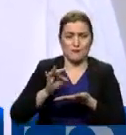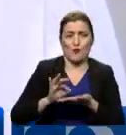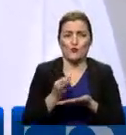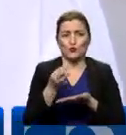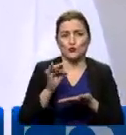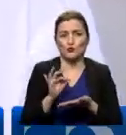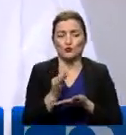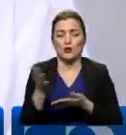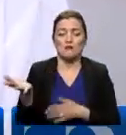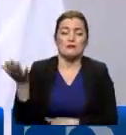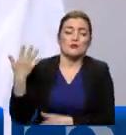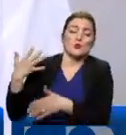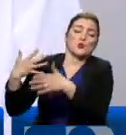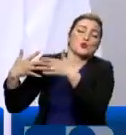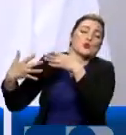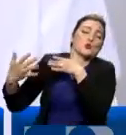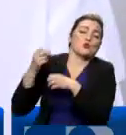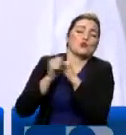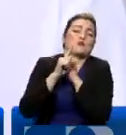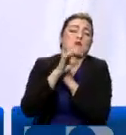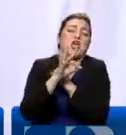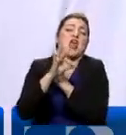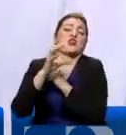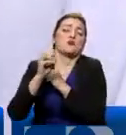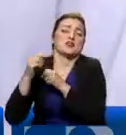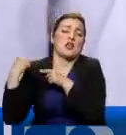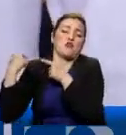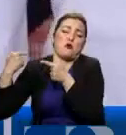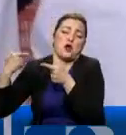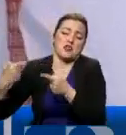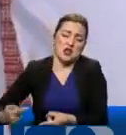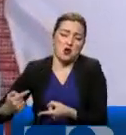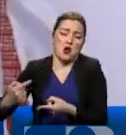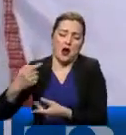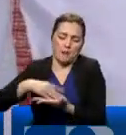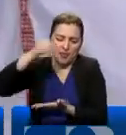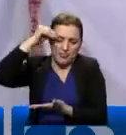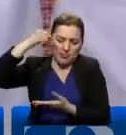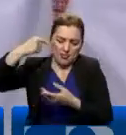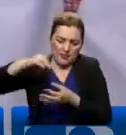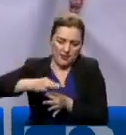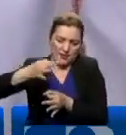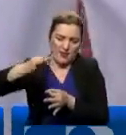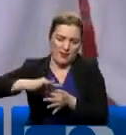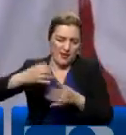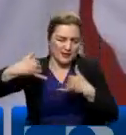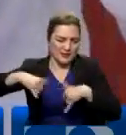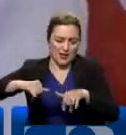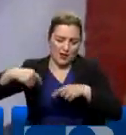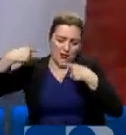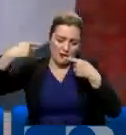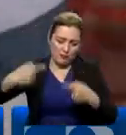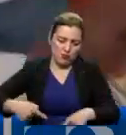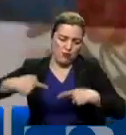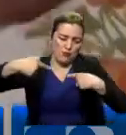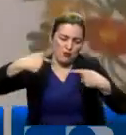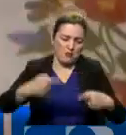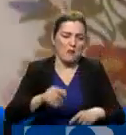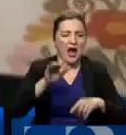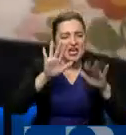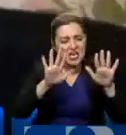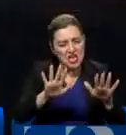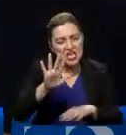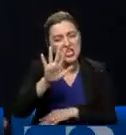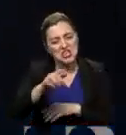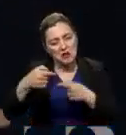trayectoria desde 1900 más o menos, que ha ido de generación en generación. Estamos más o menos en la quinta generación, sexta generación, que tenemos que